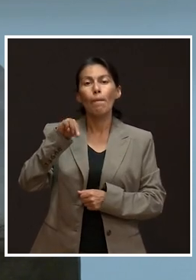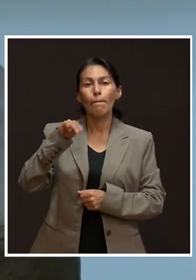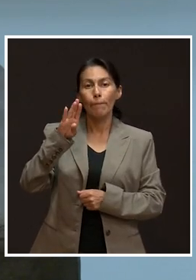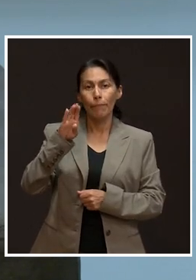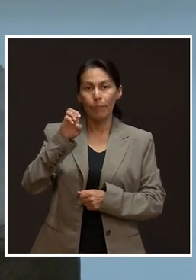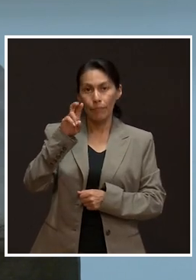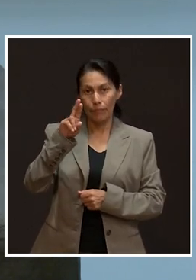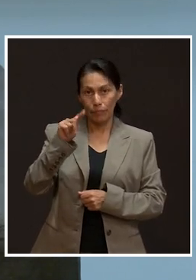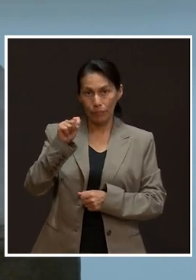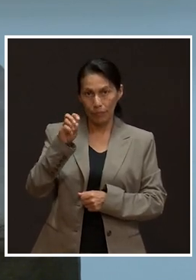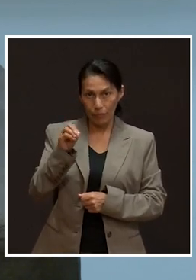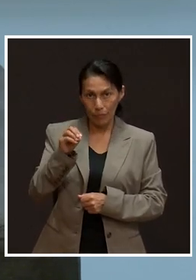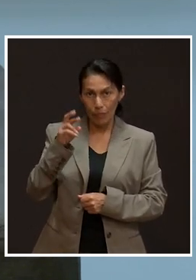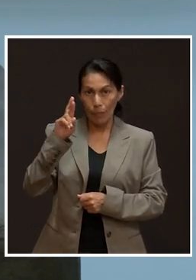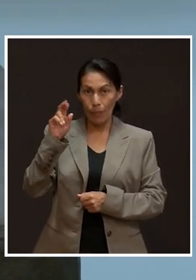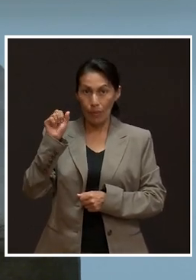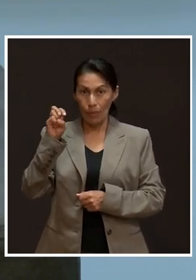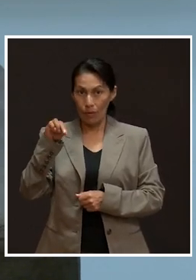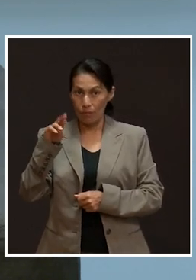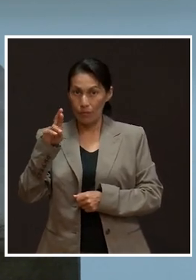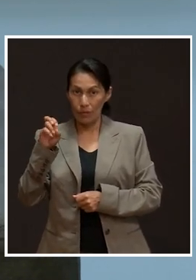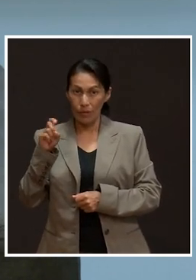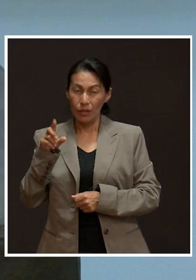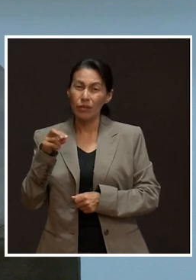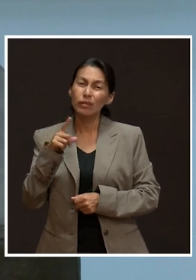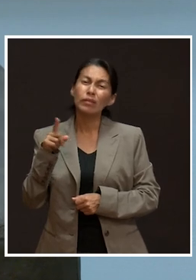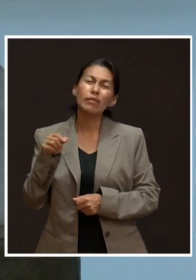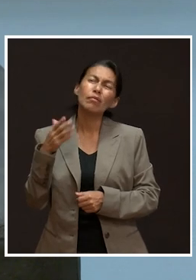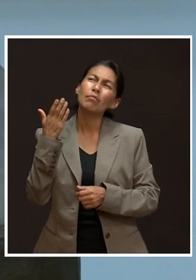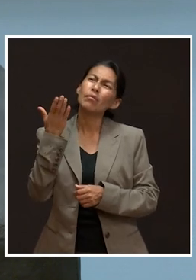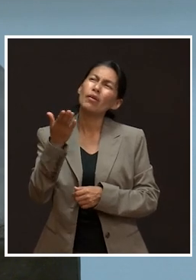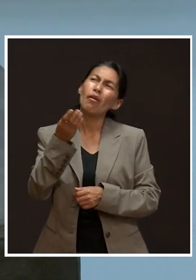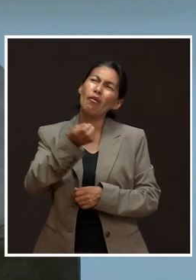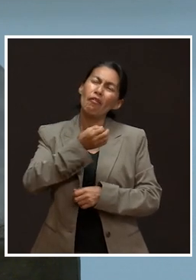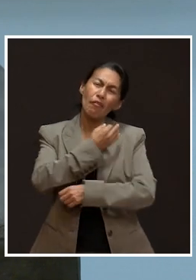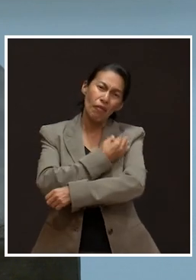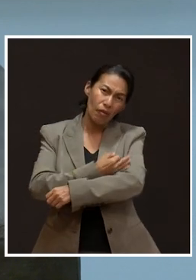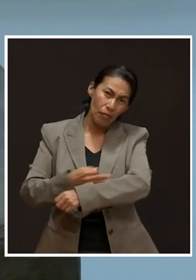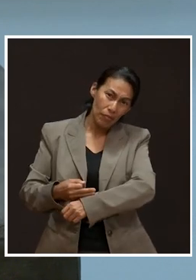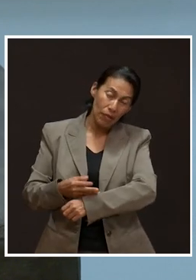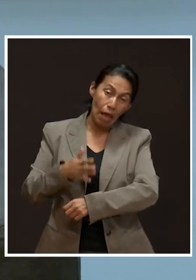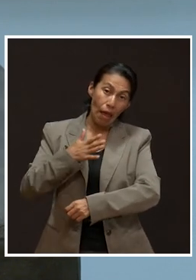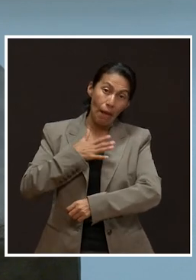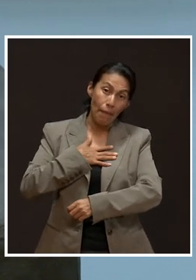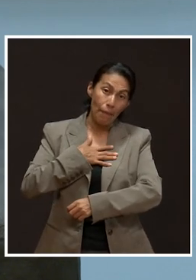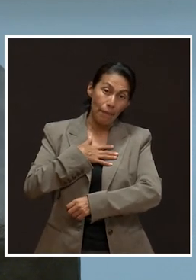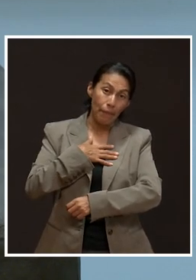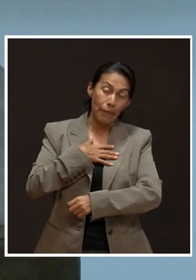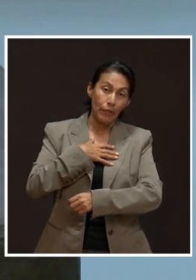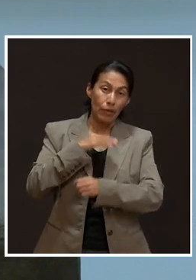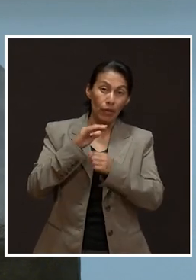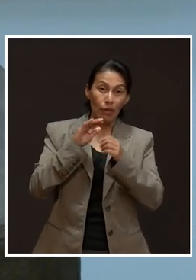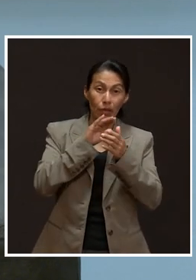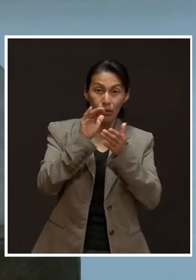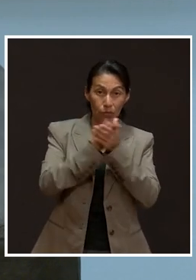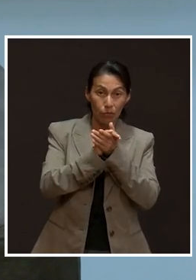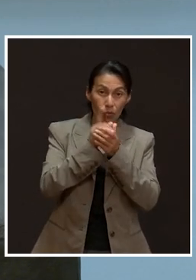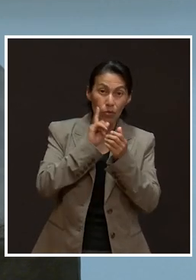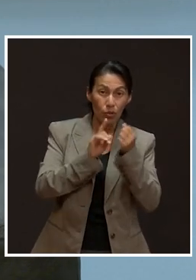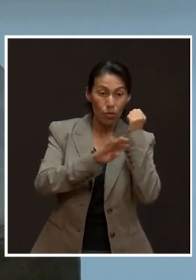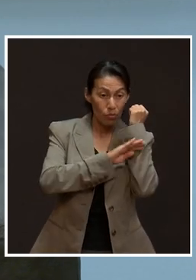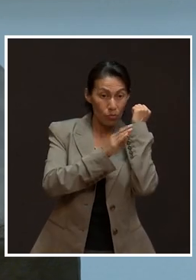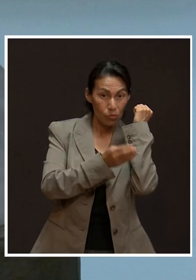orando por Neftalí. Humberto Ramírez, pido por mi familia y por que todo salga bien en el parto de mi